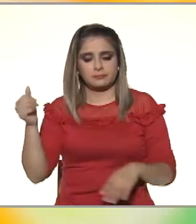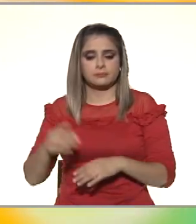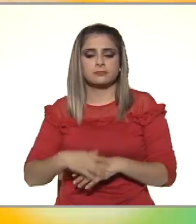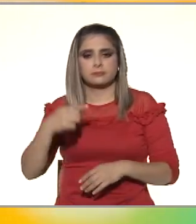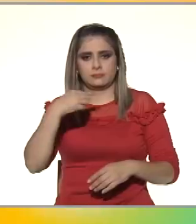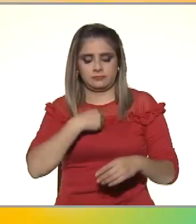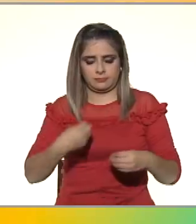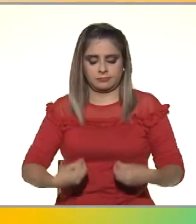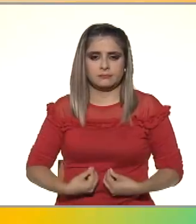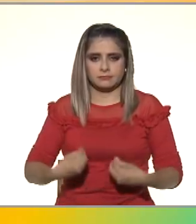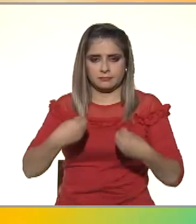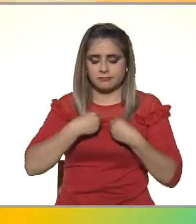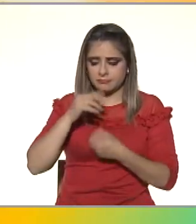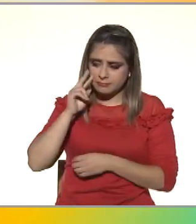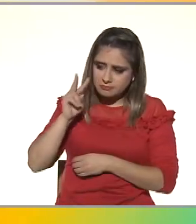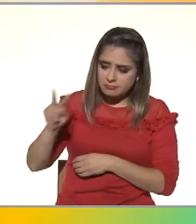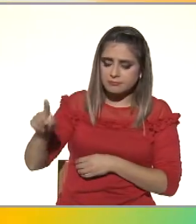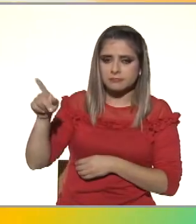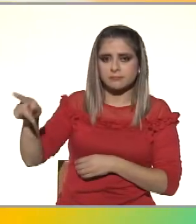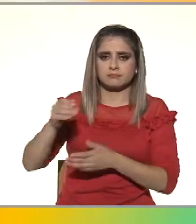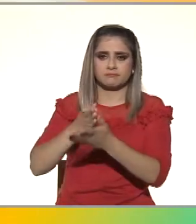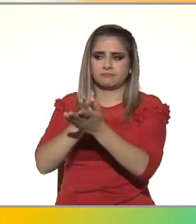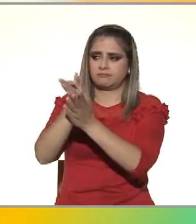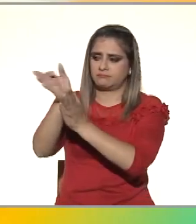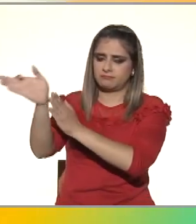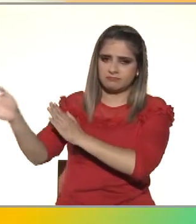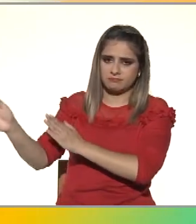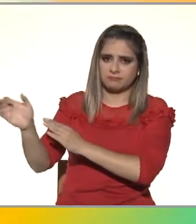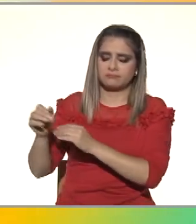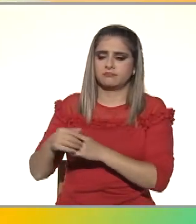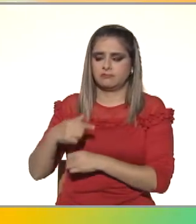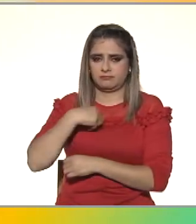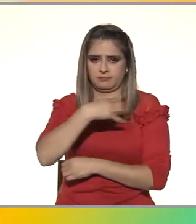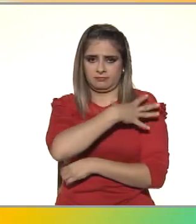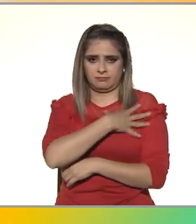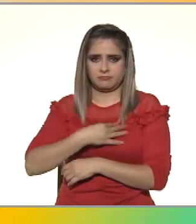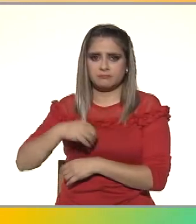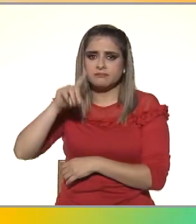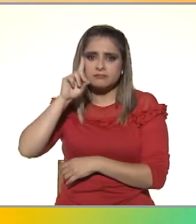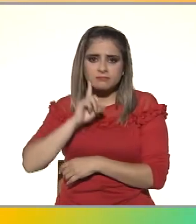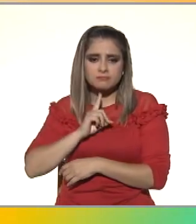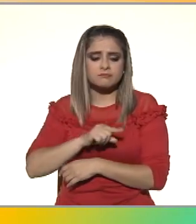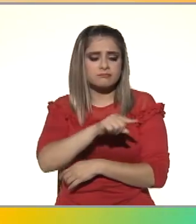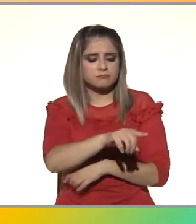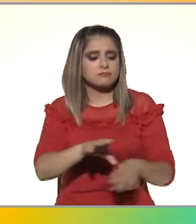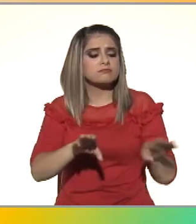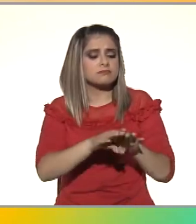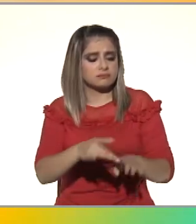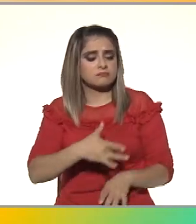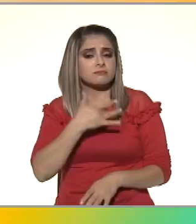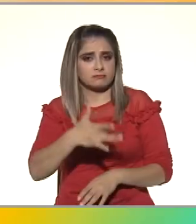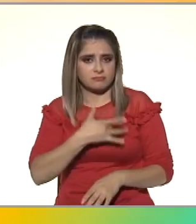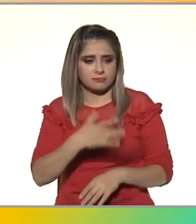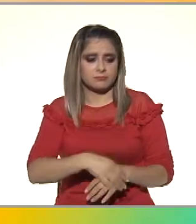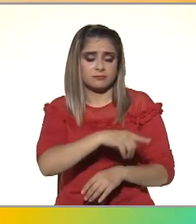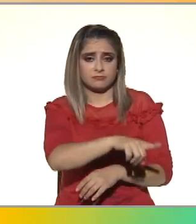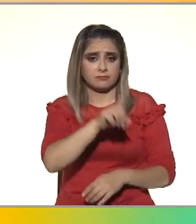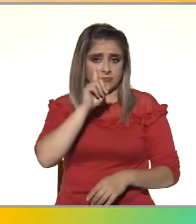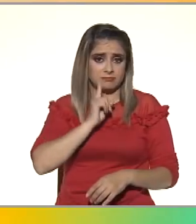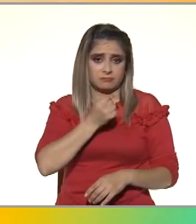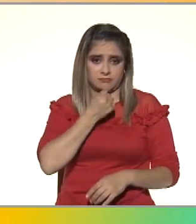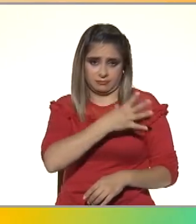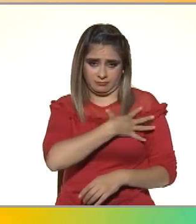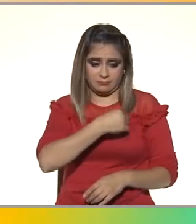viví el proceso de infidelidad y le pregunté a mi hija cómo lo vivió. Ella tenía 7